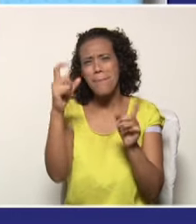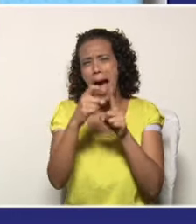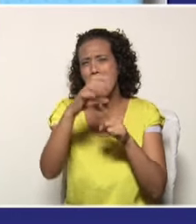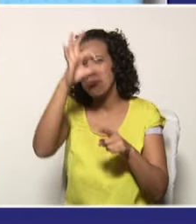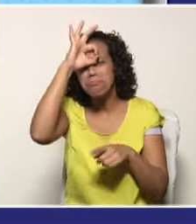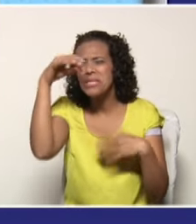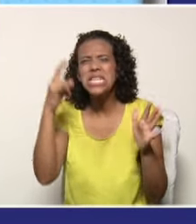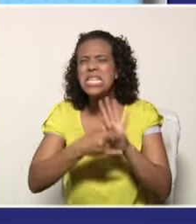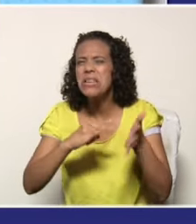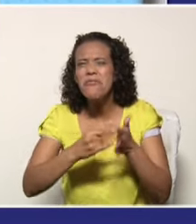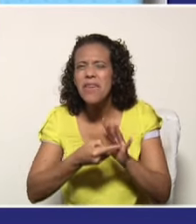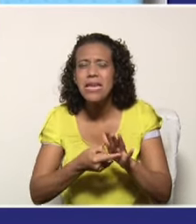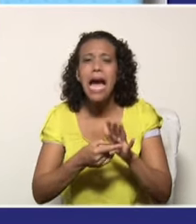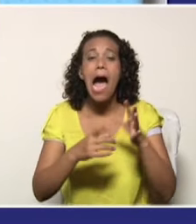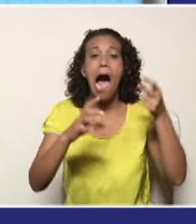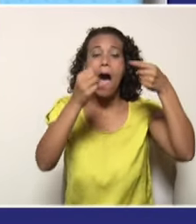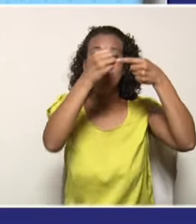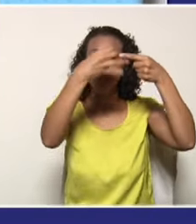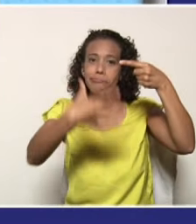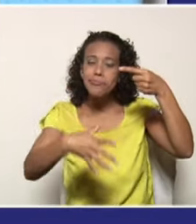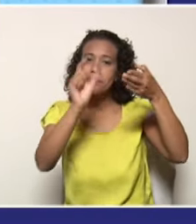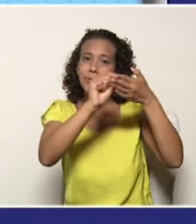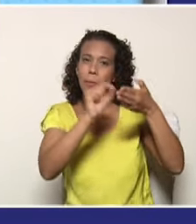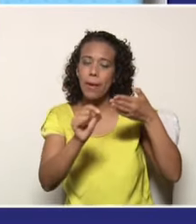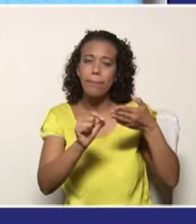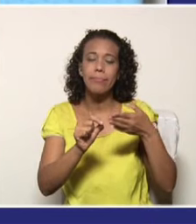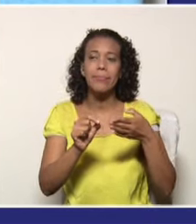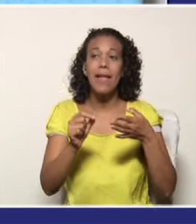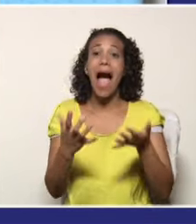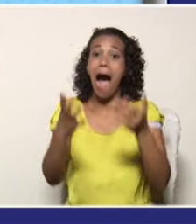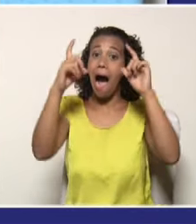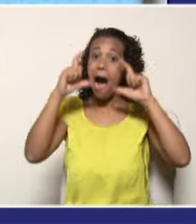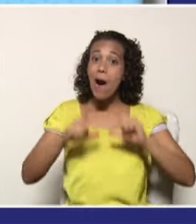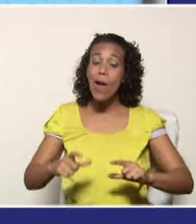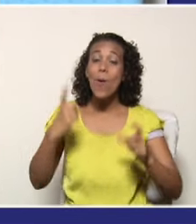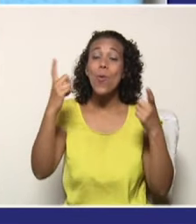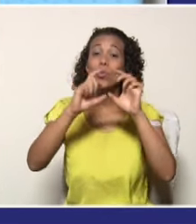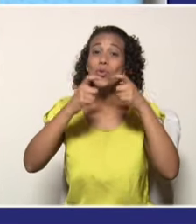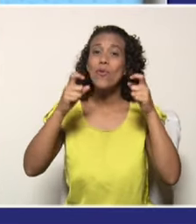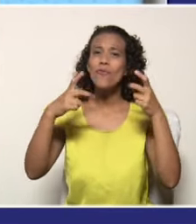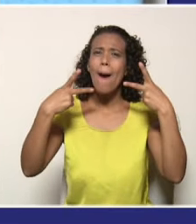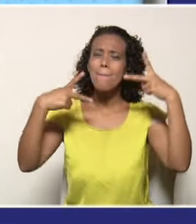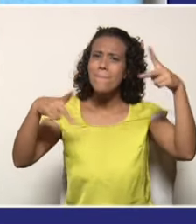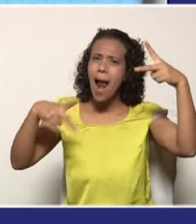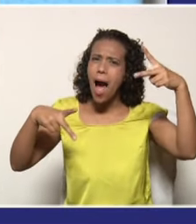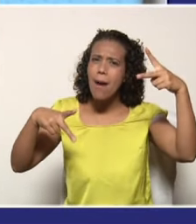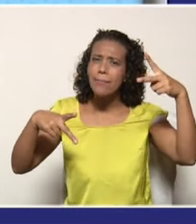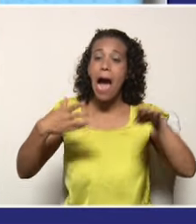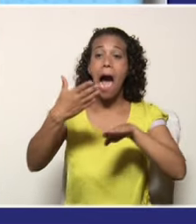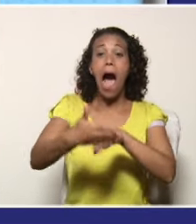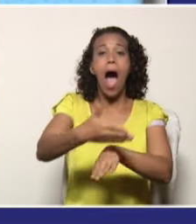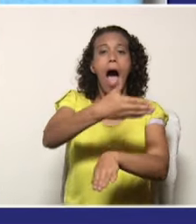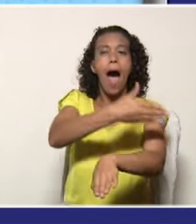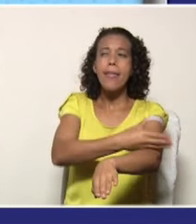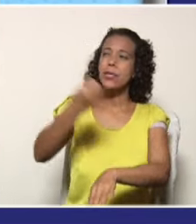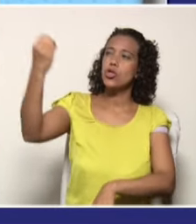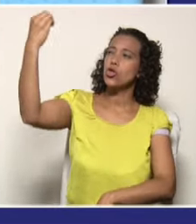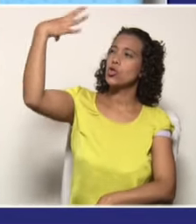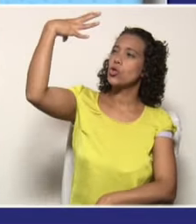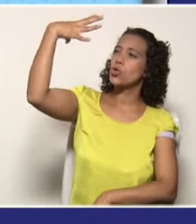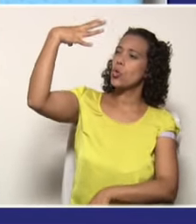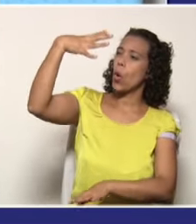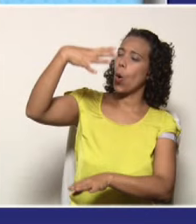y en el texto, en el cuento, vas a buscar una frase que dice antes de que llegue el sol y